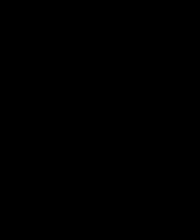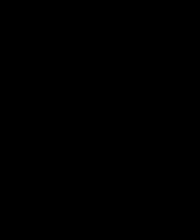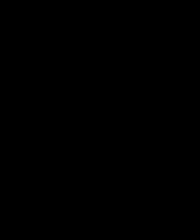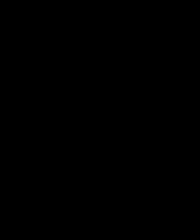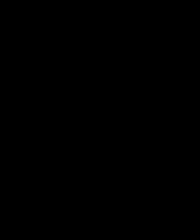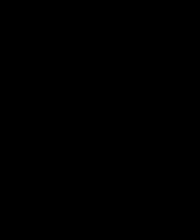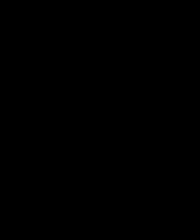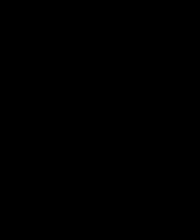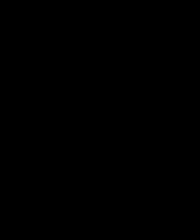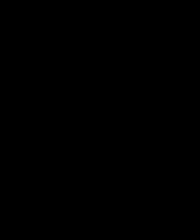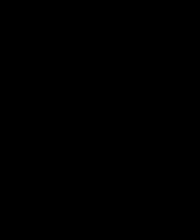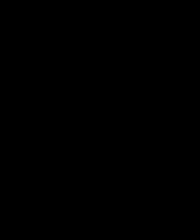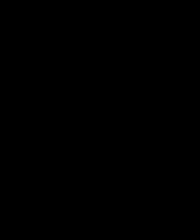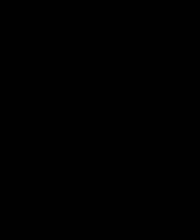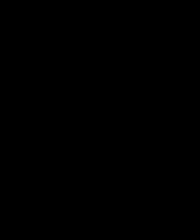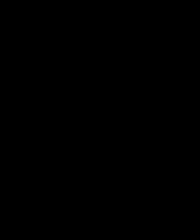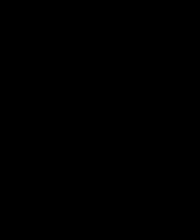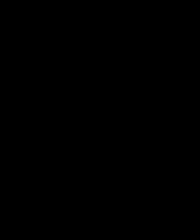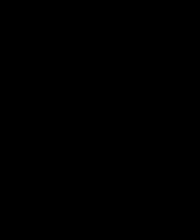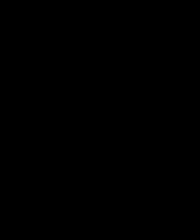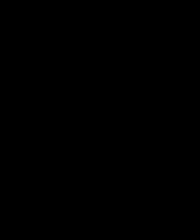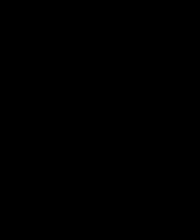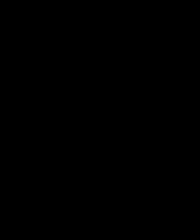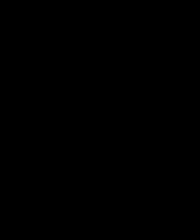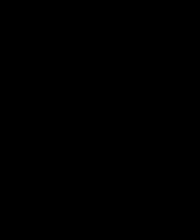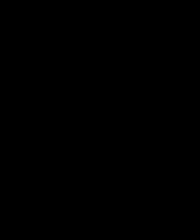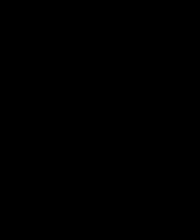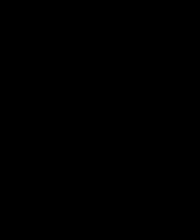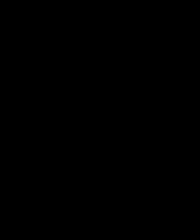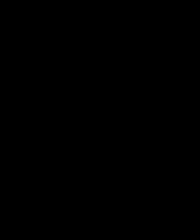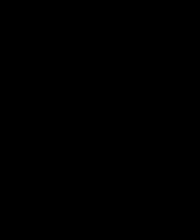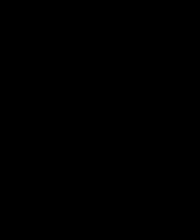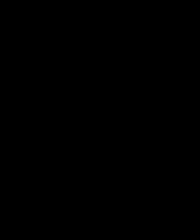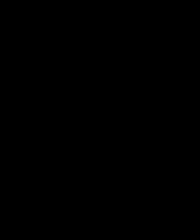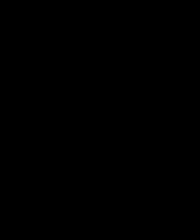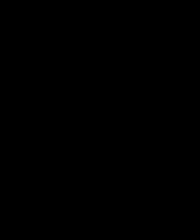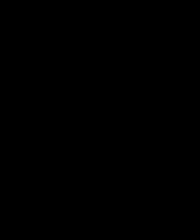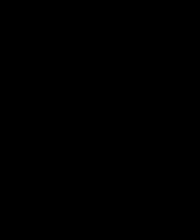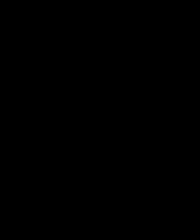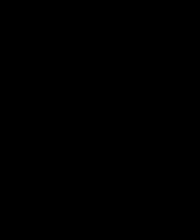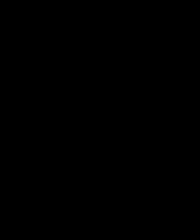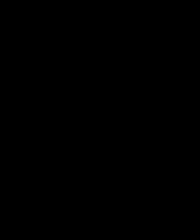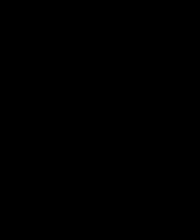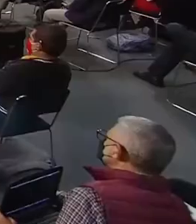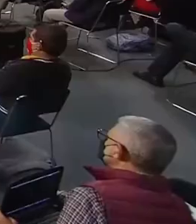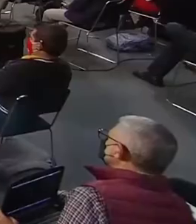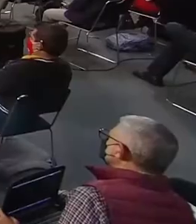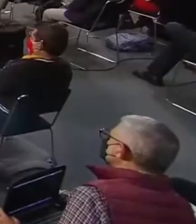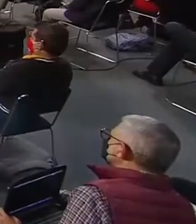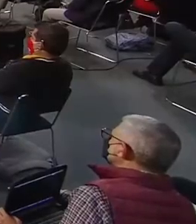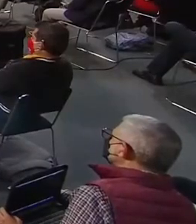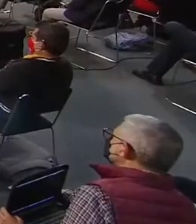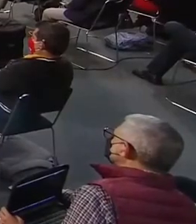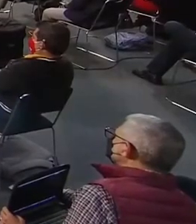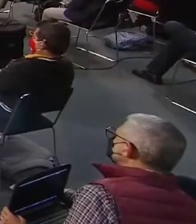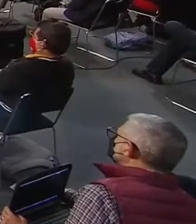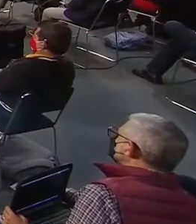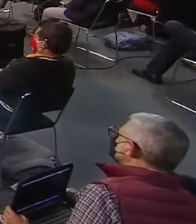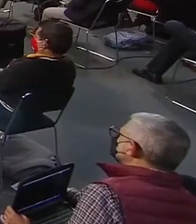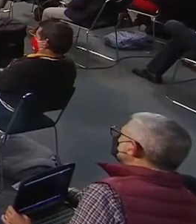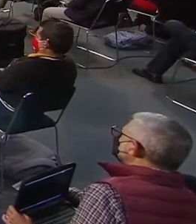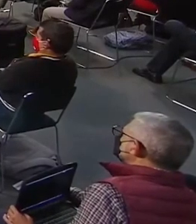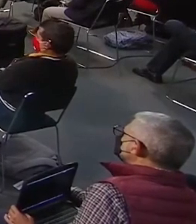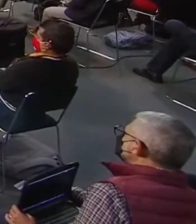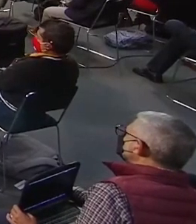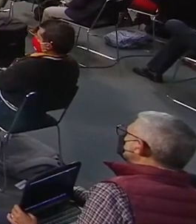por Rodolfo. ¿Cómo es tu nombre? Perdóname. Esperanza Castro. Las palabras de la señora Esperanza Castro. Los negros no pueden gobernar